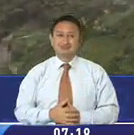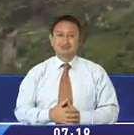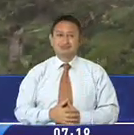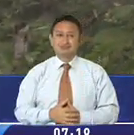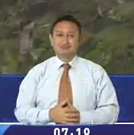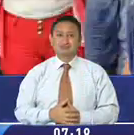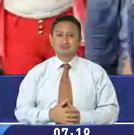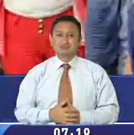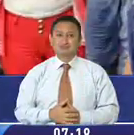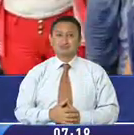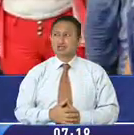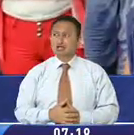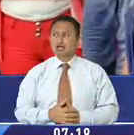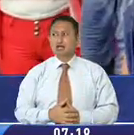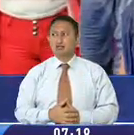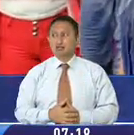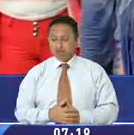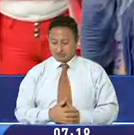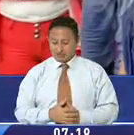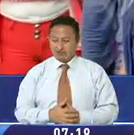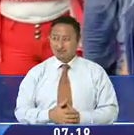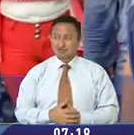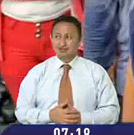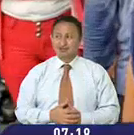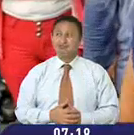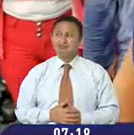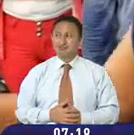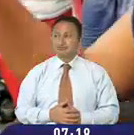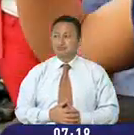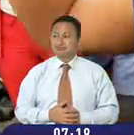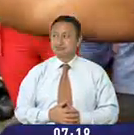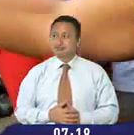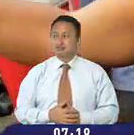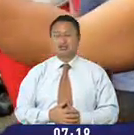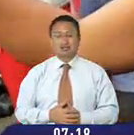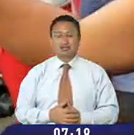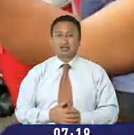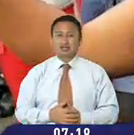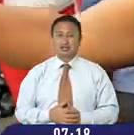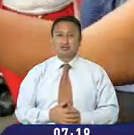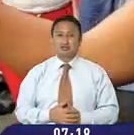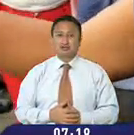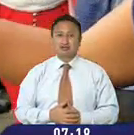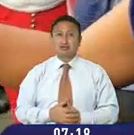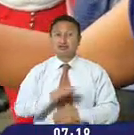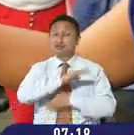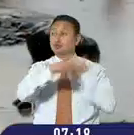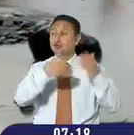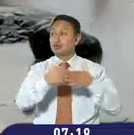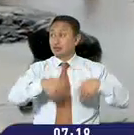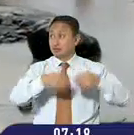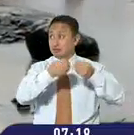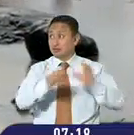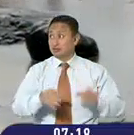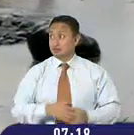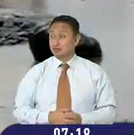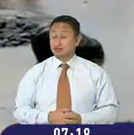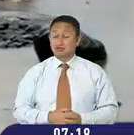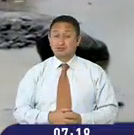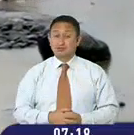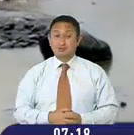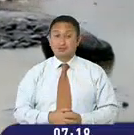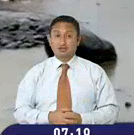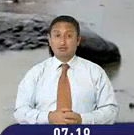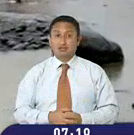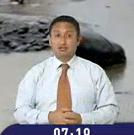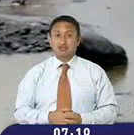económica. Casas, chacras, viviendas, galpones, todo se perdió. Por ello se decidió construir un muro